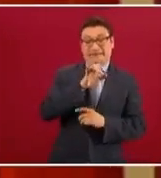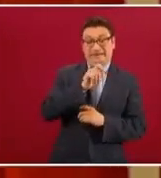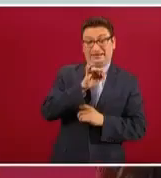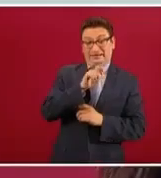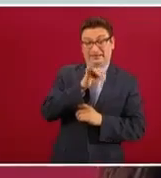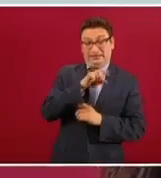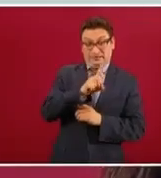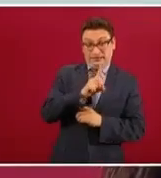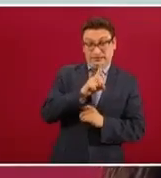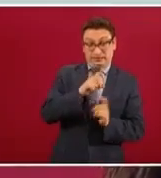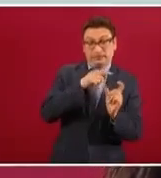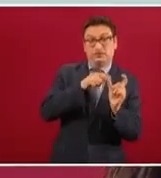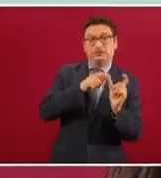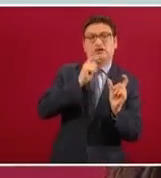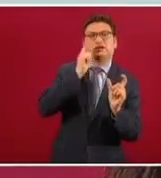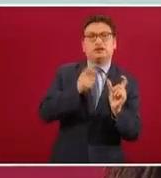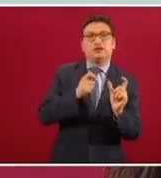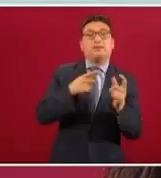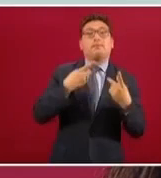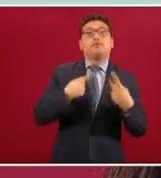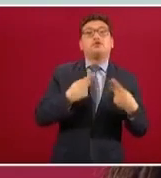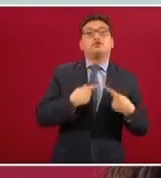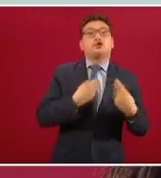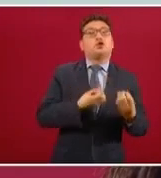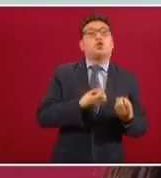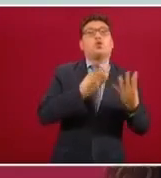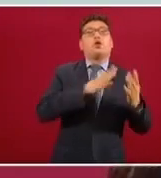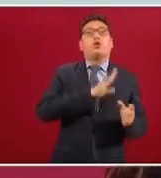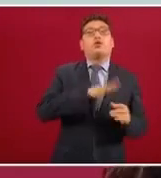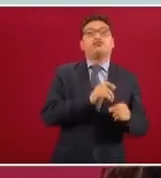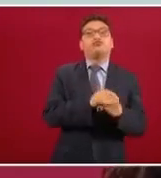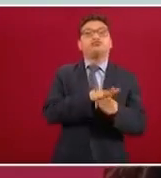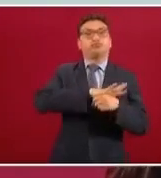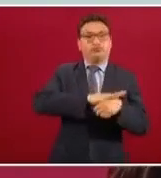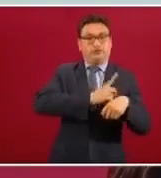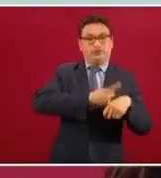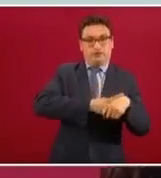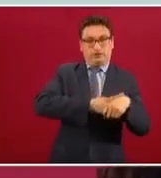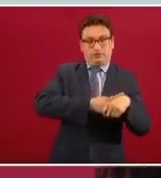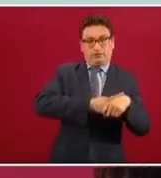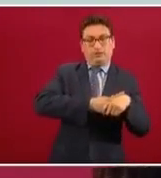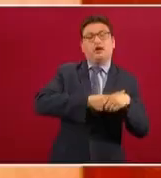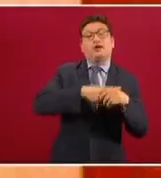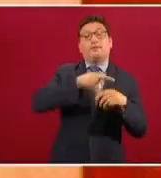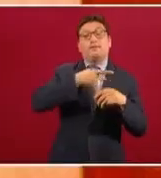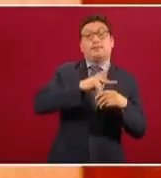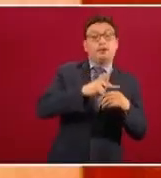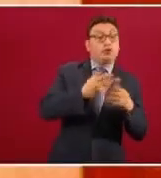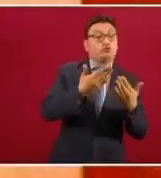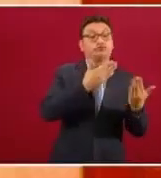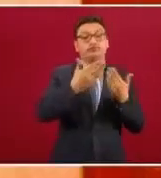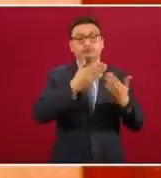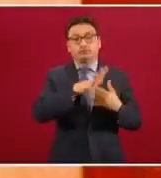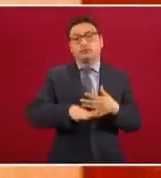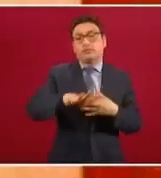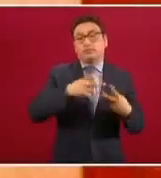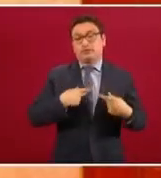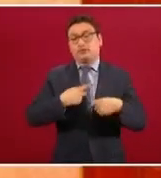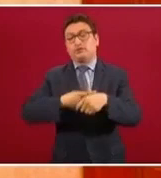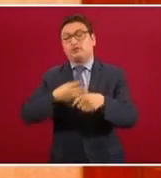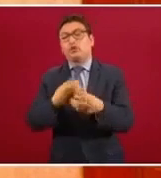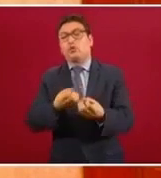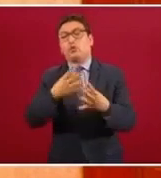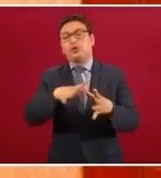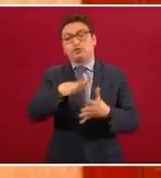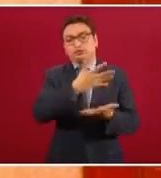Letalidad, como ya dije, es el número de personas que han fallecido por COVID divididas por el número de personas con COVID.